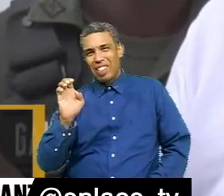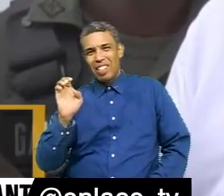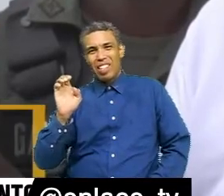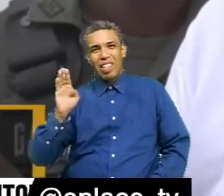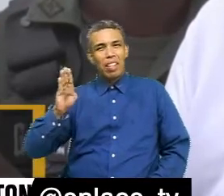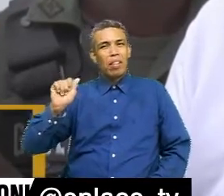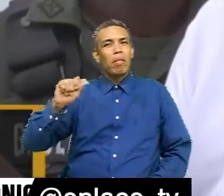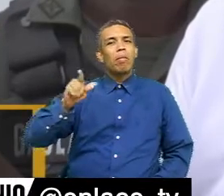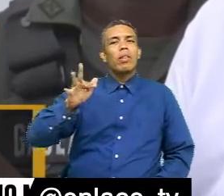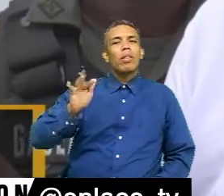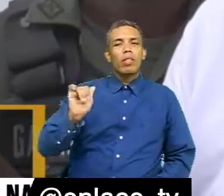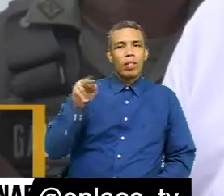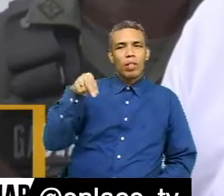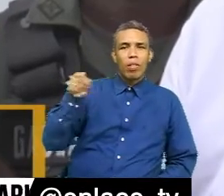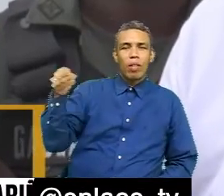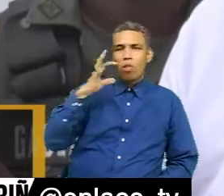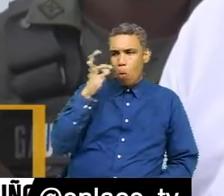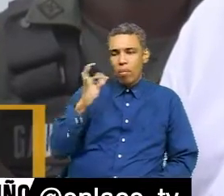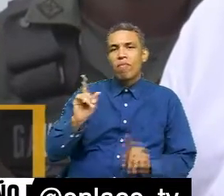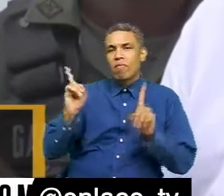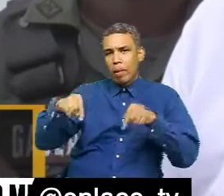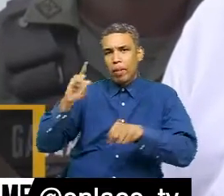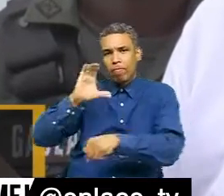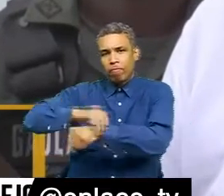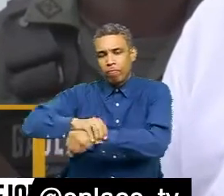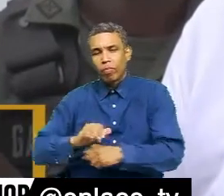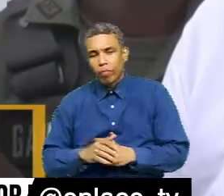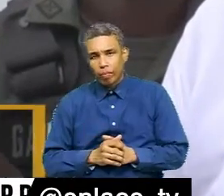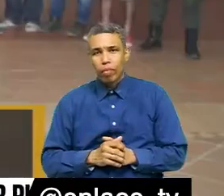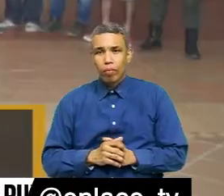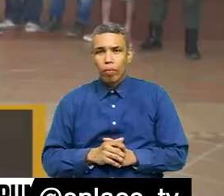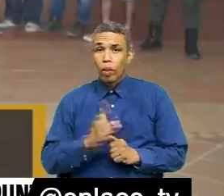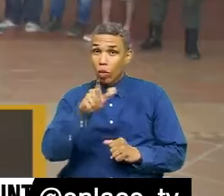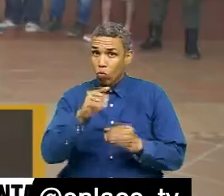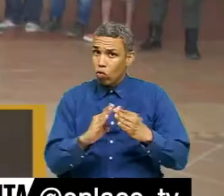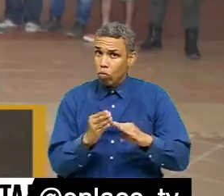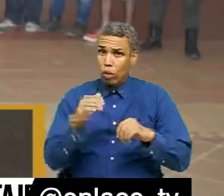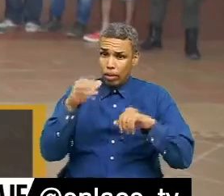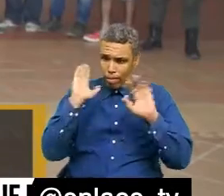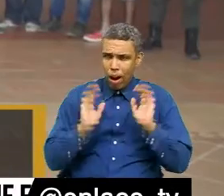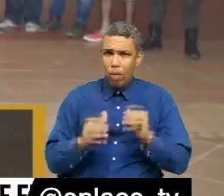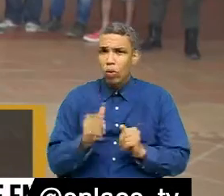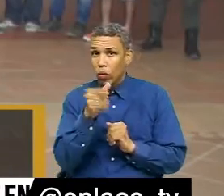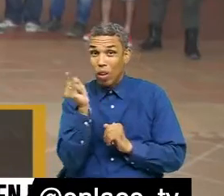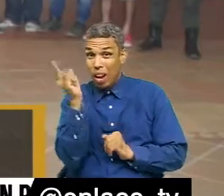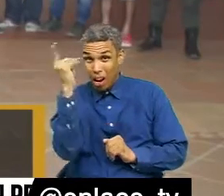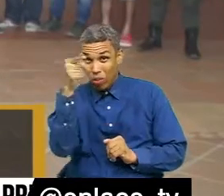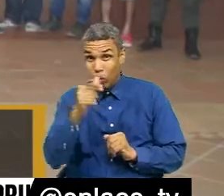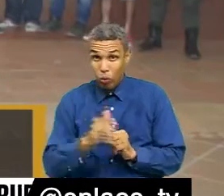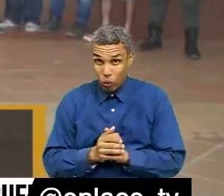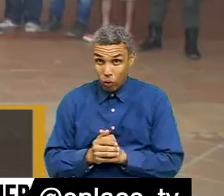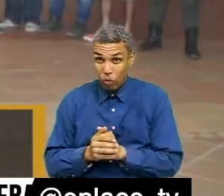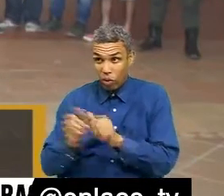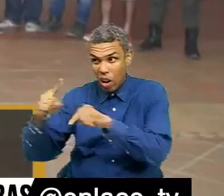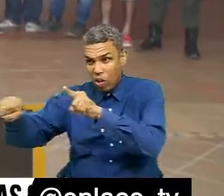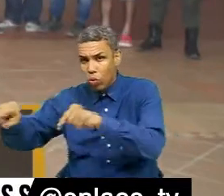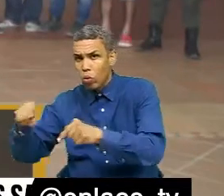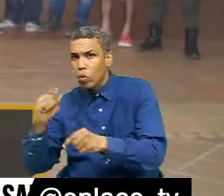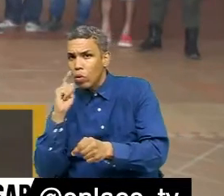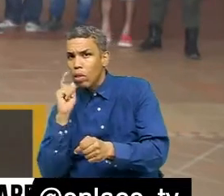comunidad a seguir manifestando estas informaciones, a seguir poniendo en conocimiento de las autoridades, porque sí sirve,